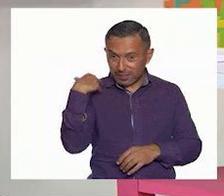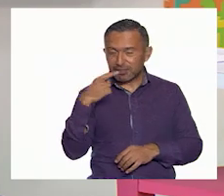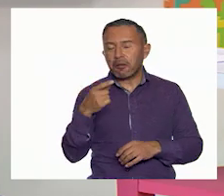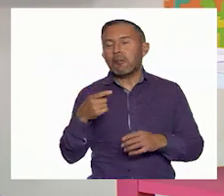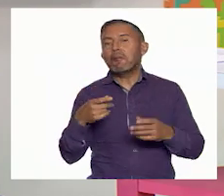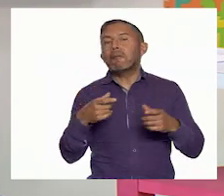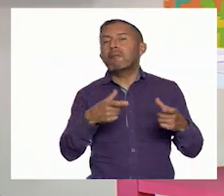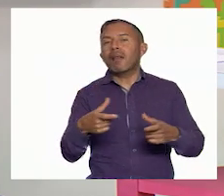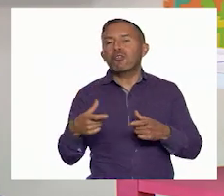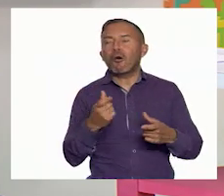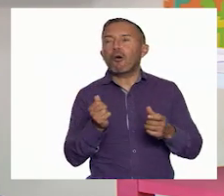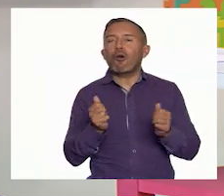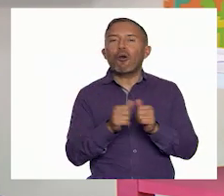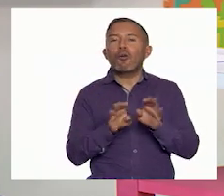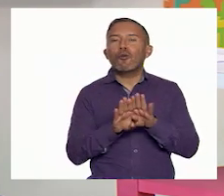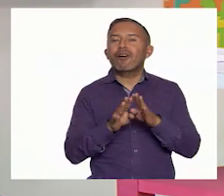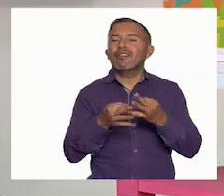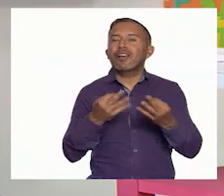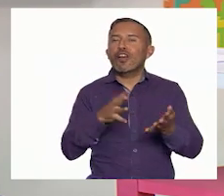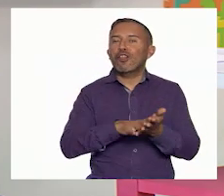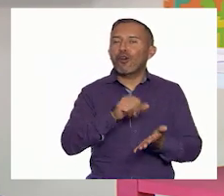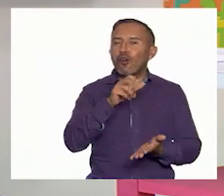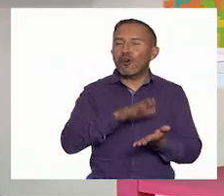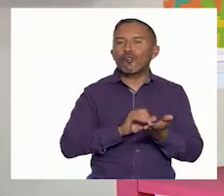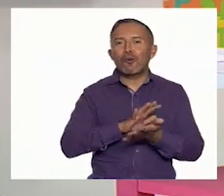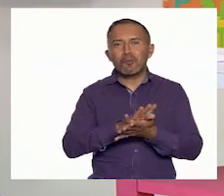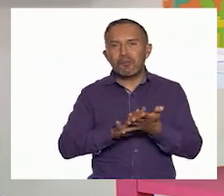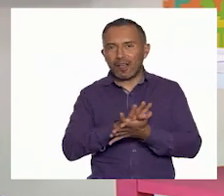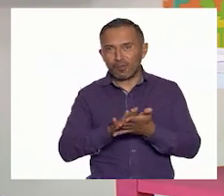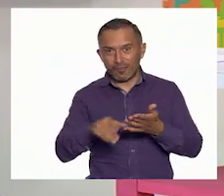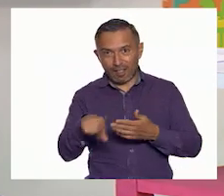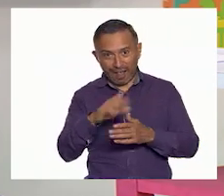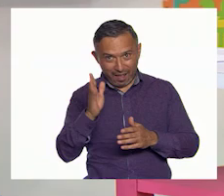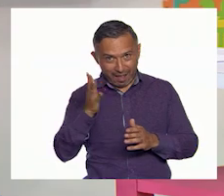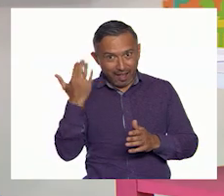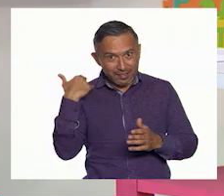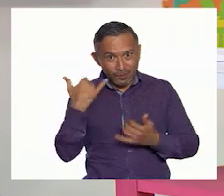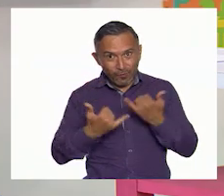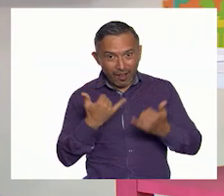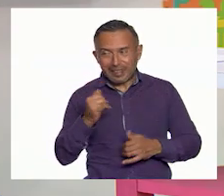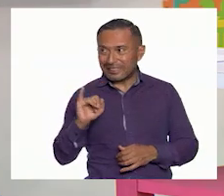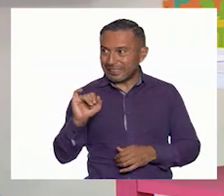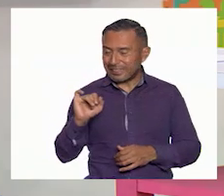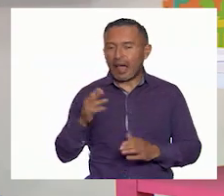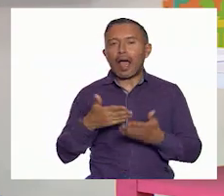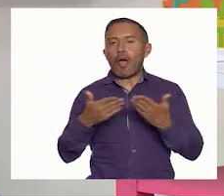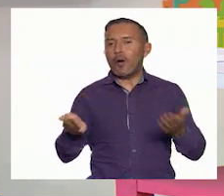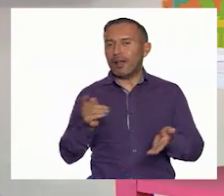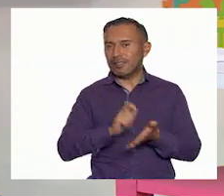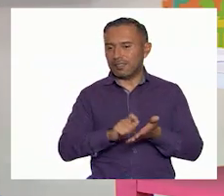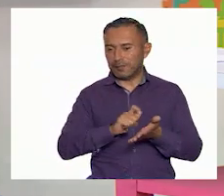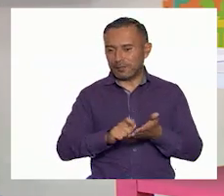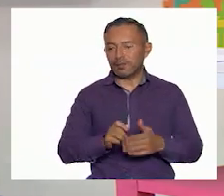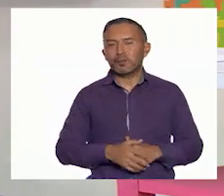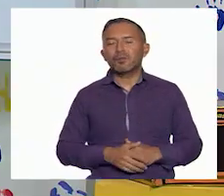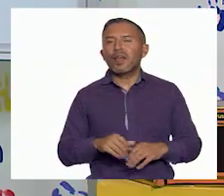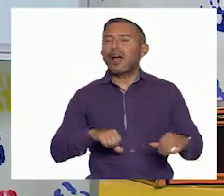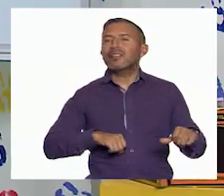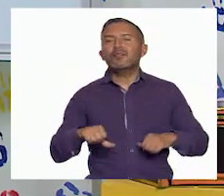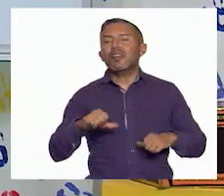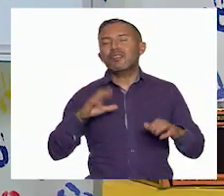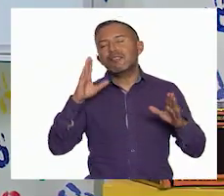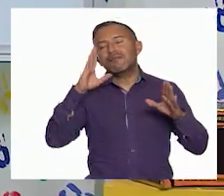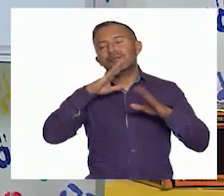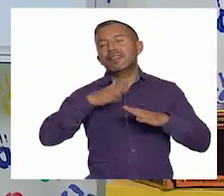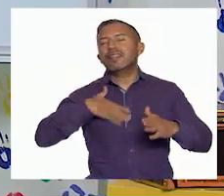o con barro o con plastilina? ¡Sí! Bueno, pues entonces llegó la hora de escribir. Vamos a escribir la actividad recreativa. ¿Cómo